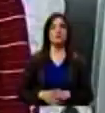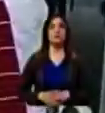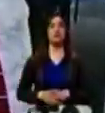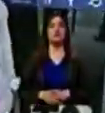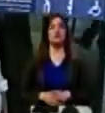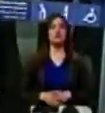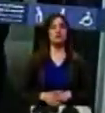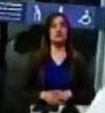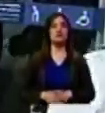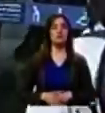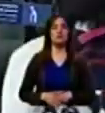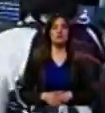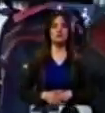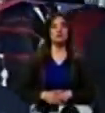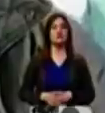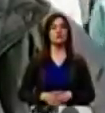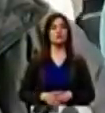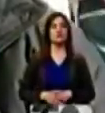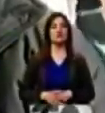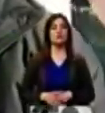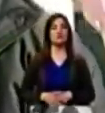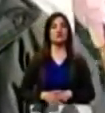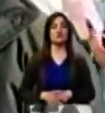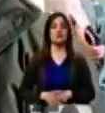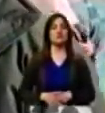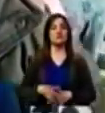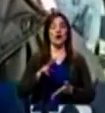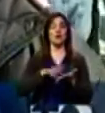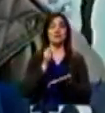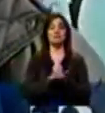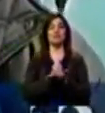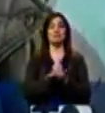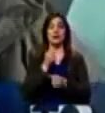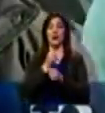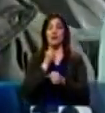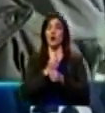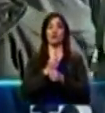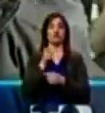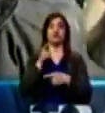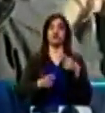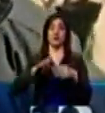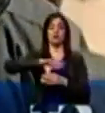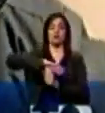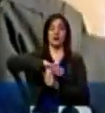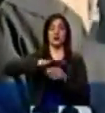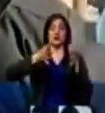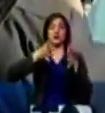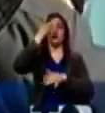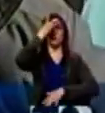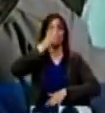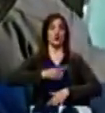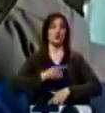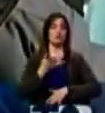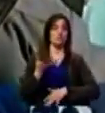visible activista por los derechos de los indígenas. Obviamente esas visas tienen restricciones para el trabajo, por ejemplo. La Cancillería será la que determine si es que existe o no